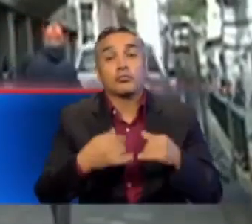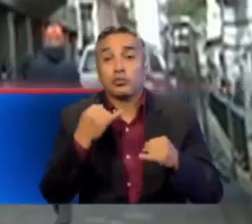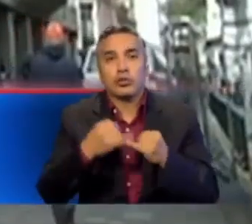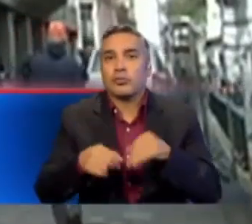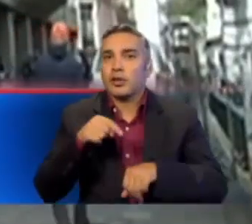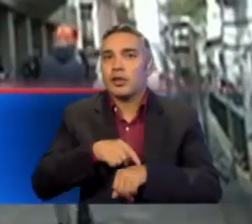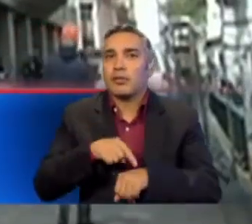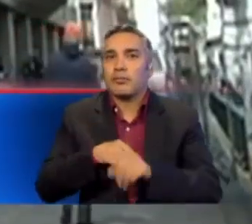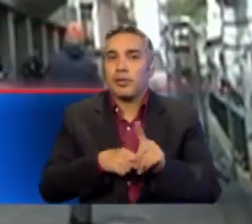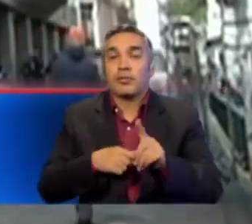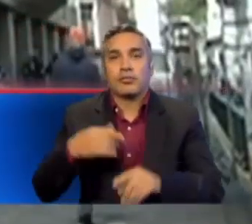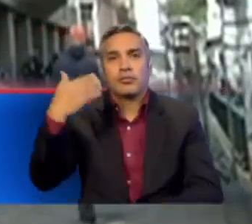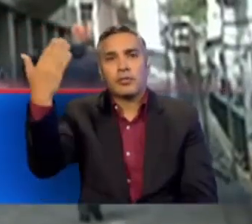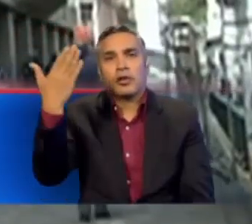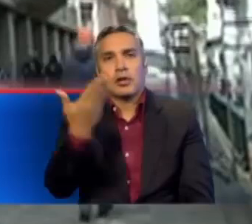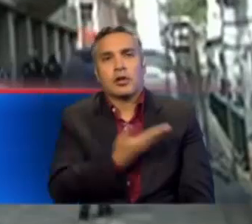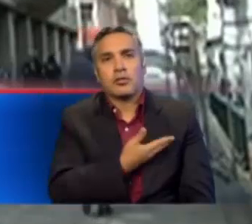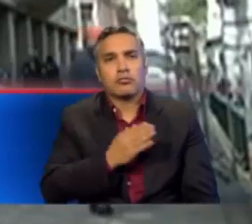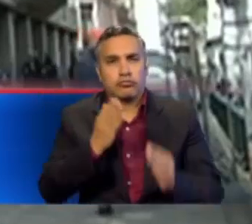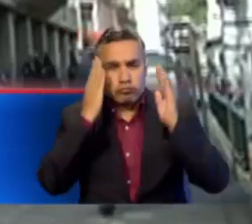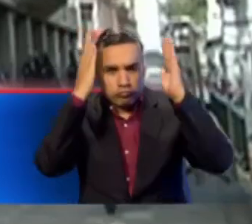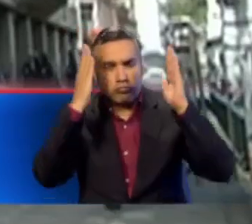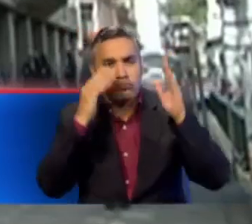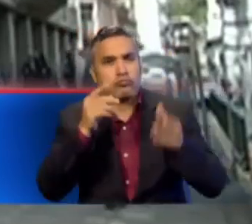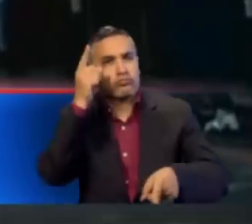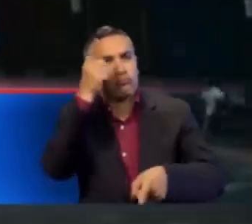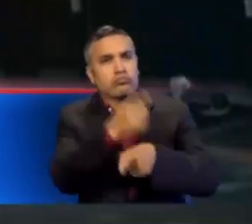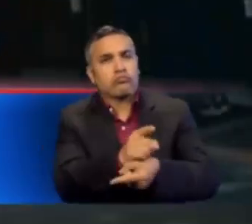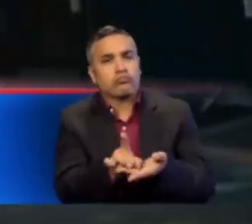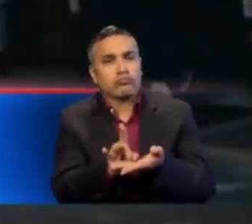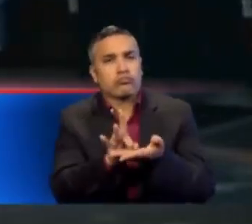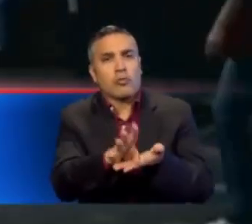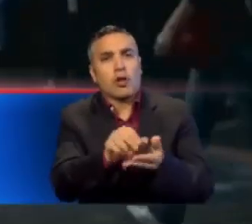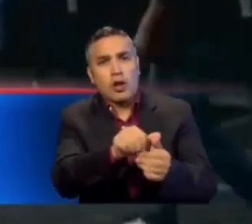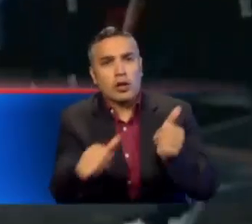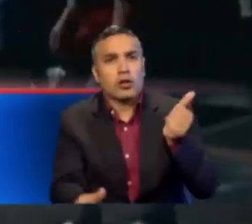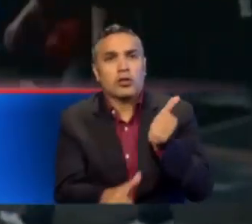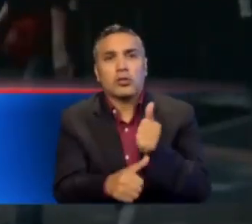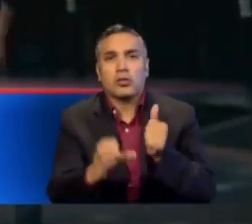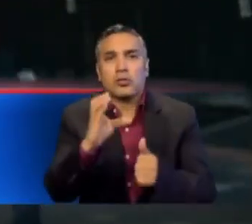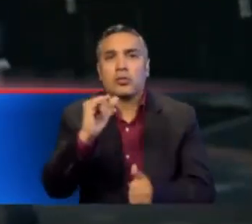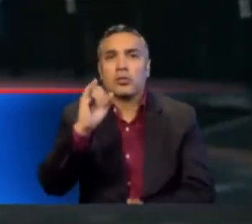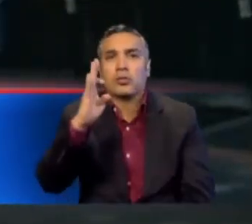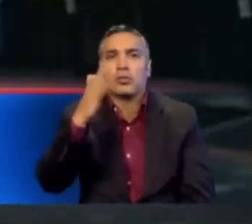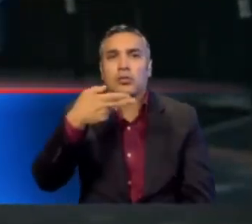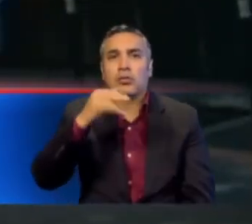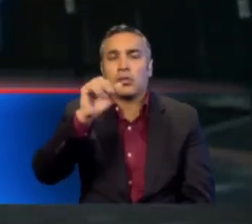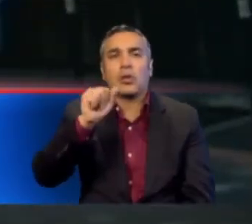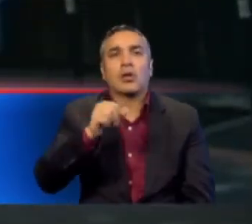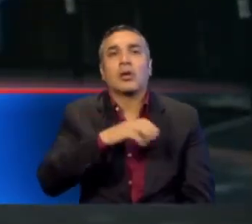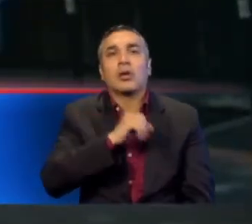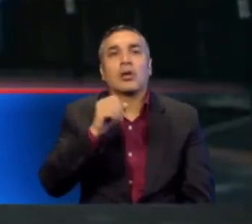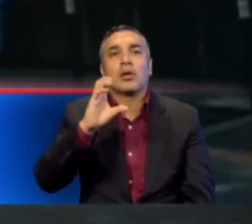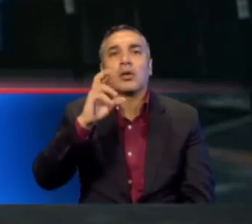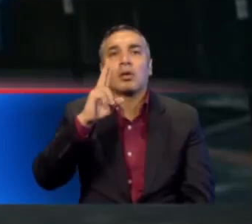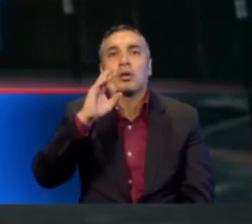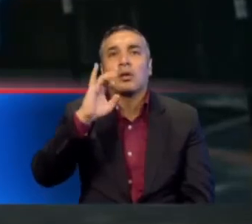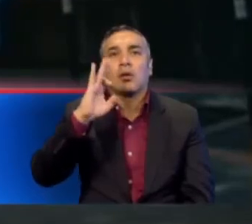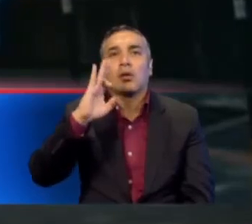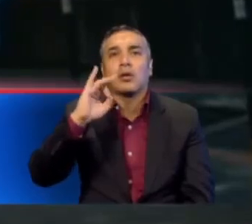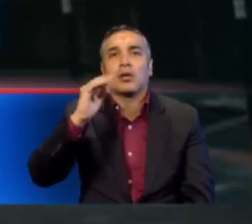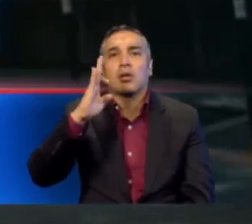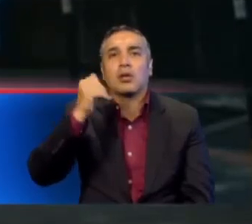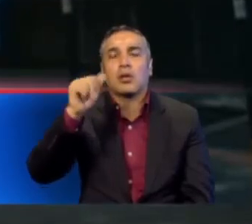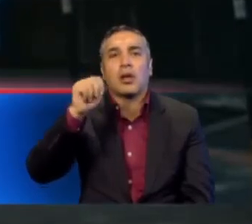horas. El alcalde Jorge Yunda dispuso la separación de sus asesores Cintia Puga y Cristian Ácaro y de Carlos